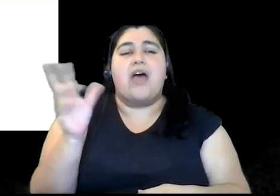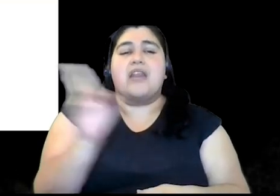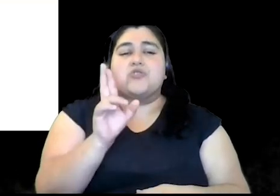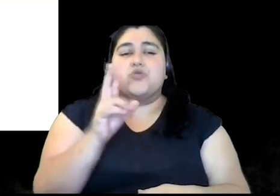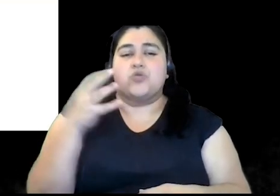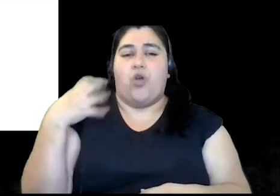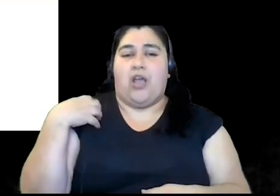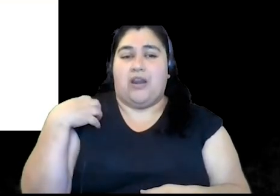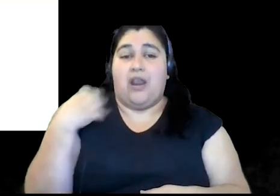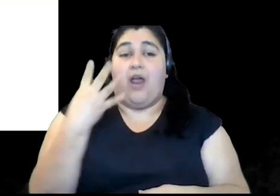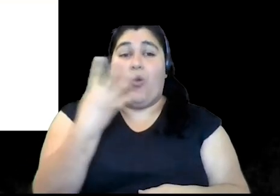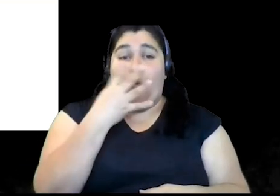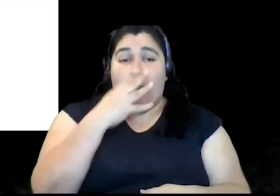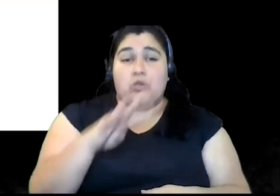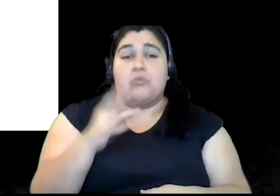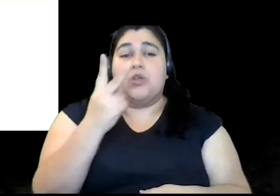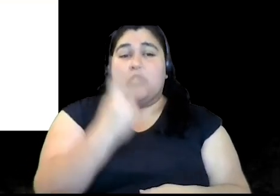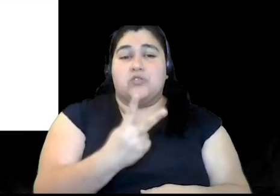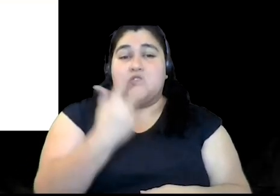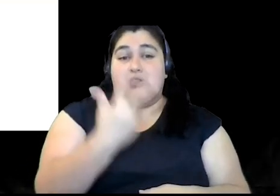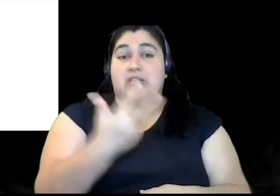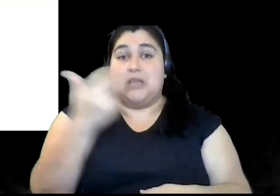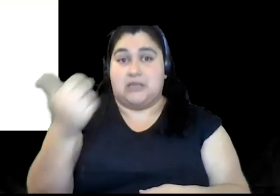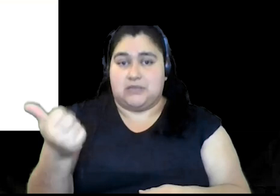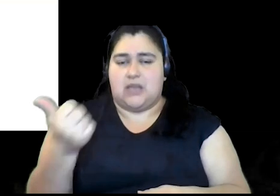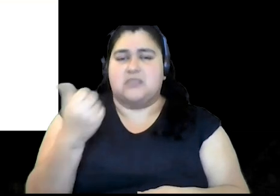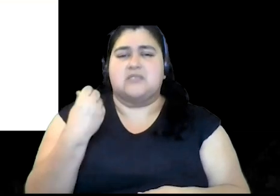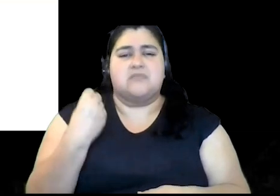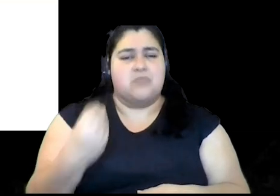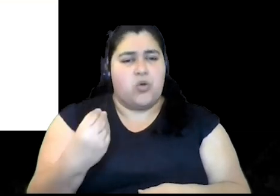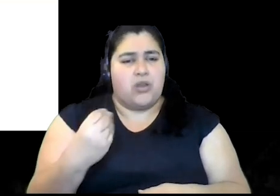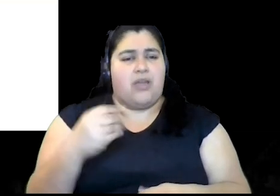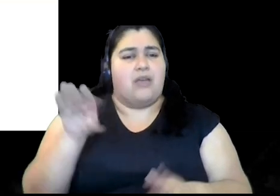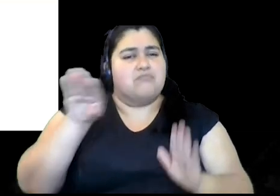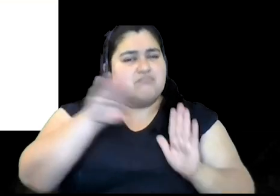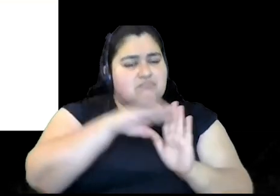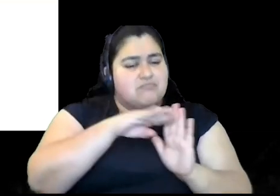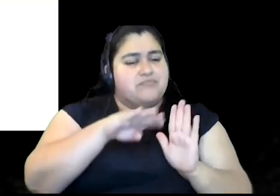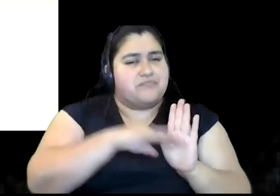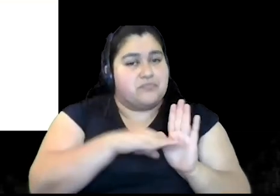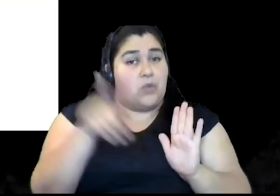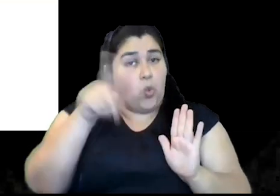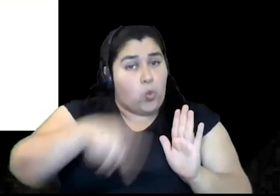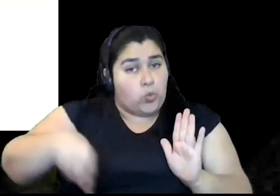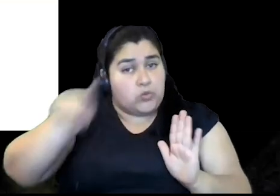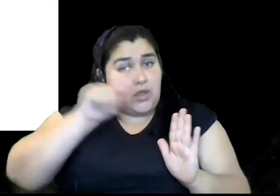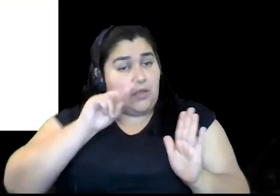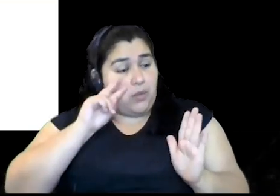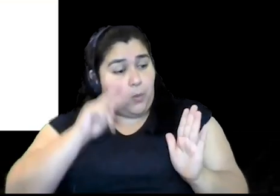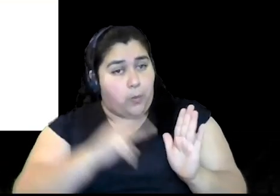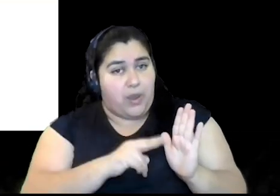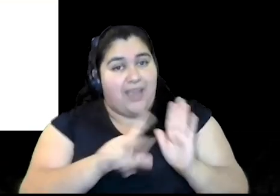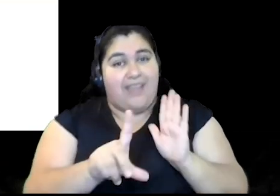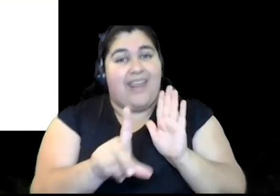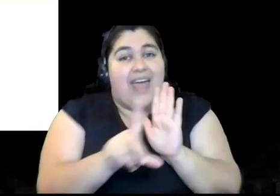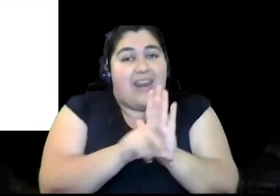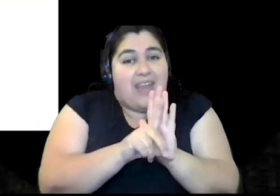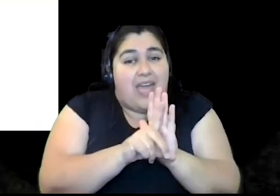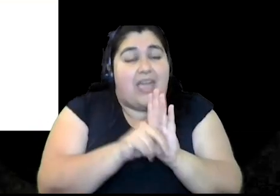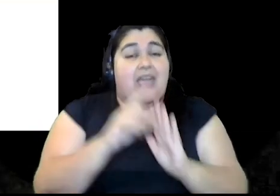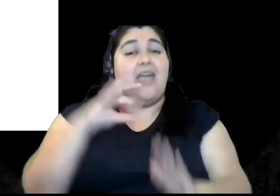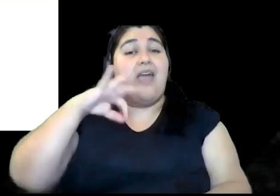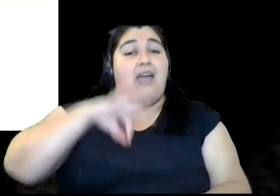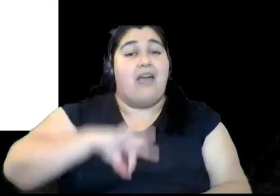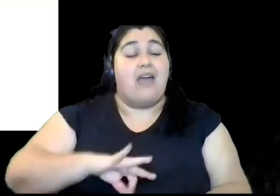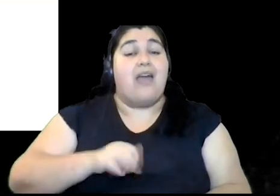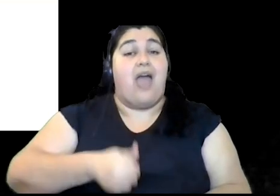General 4236, porque si ustedes van a la ley de ganancias,